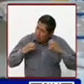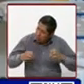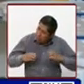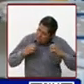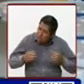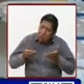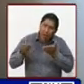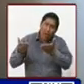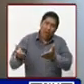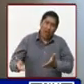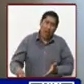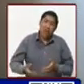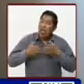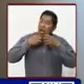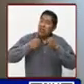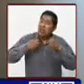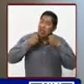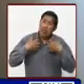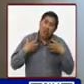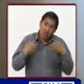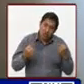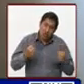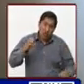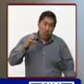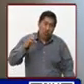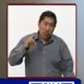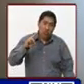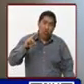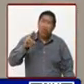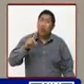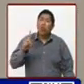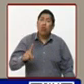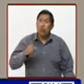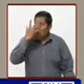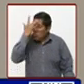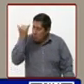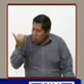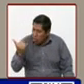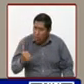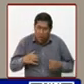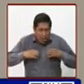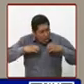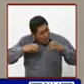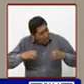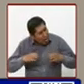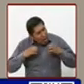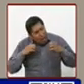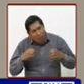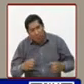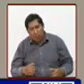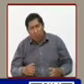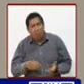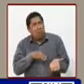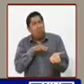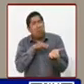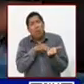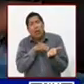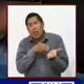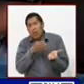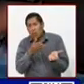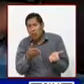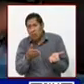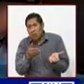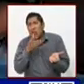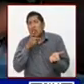personal? Al secretario de Salud, Aníbal Cruz, ¿por qué no ha capacitado a los médicos,